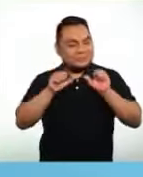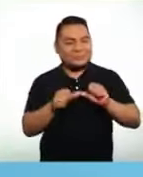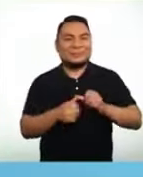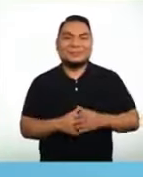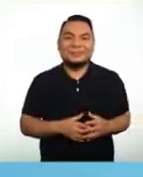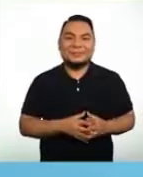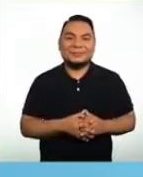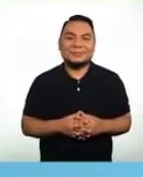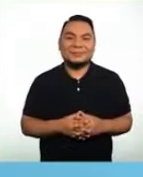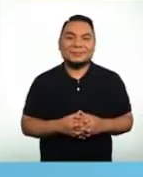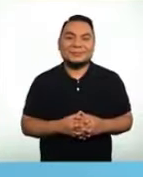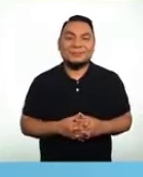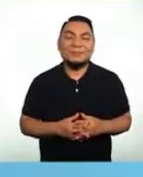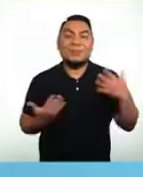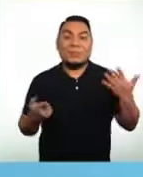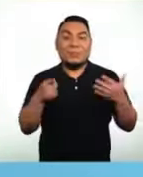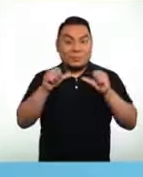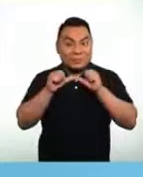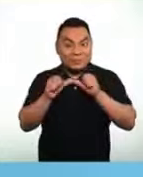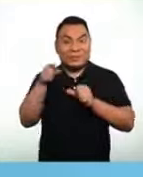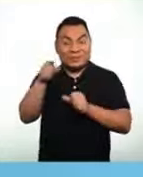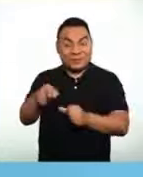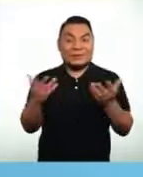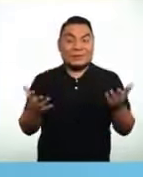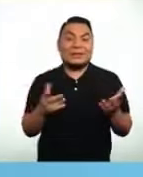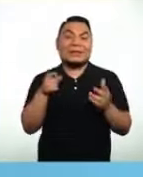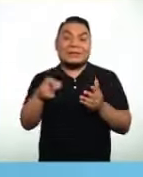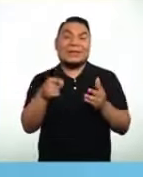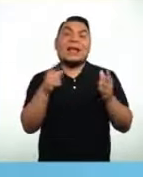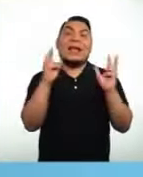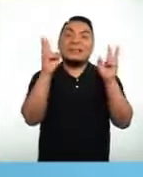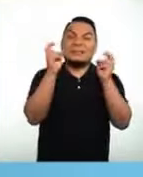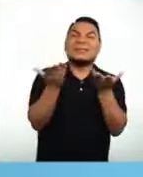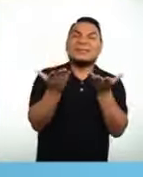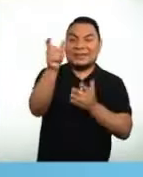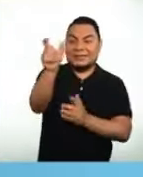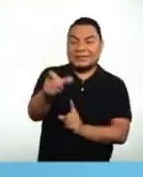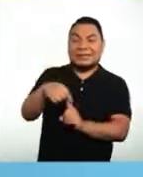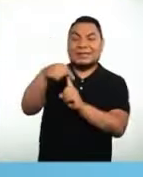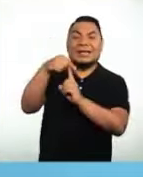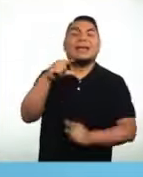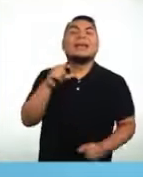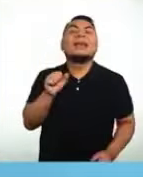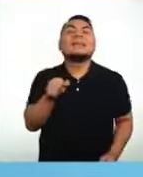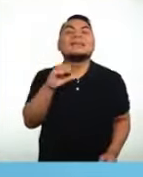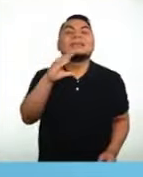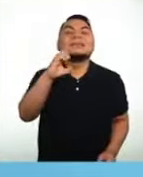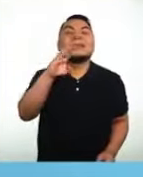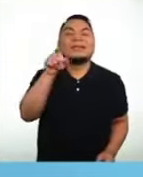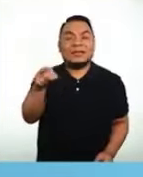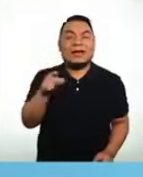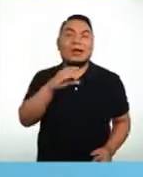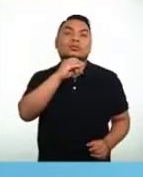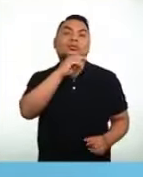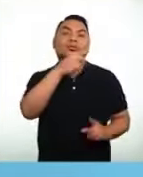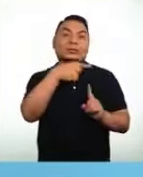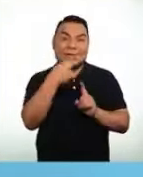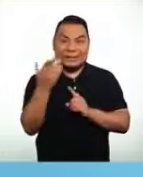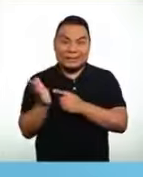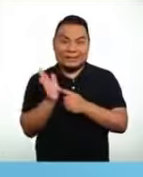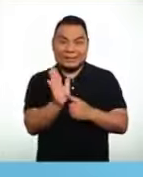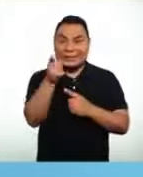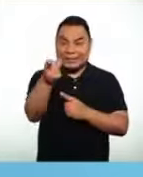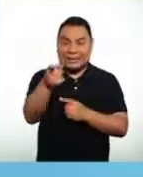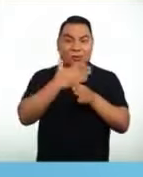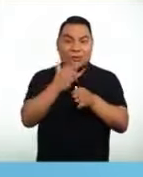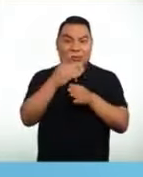nuevo de todas maneras. Para continuar con el bloque, tenemos a nuestra especialista de CEBE, Suset Palomares,